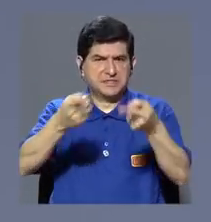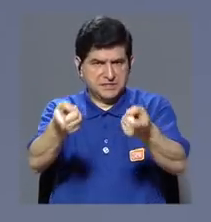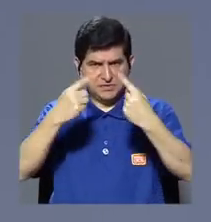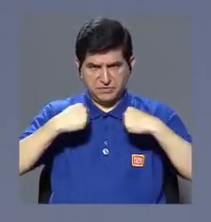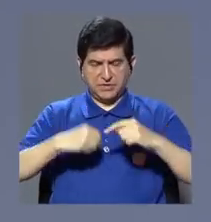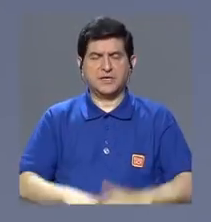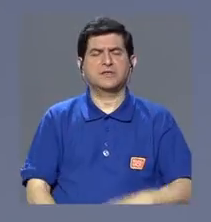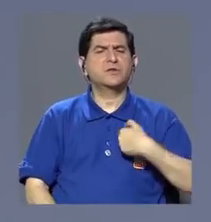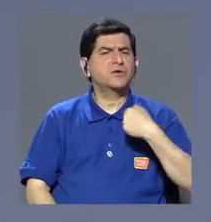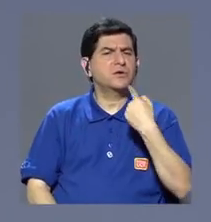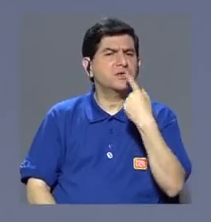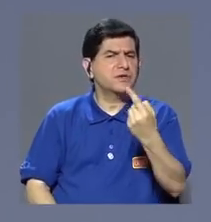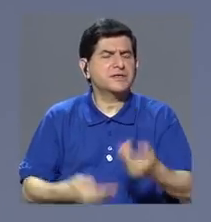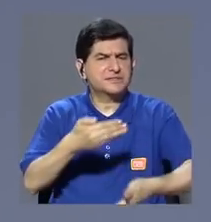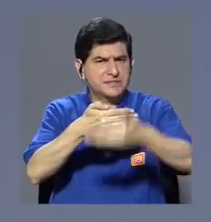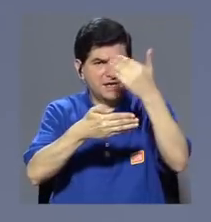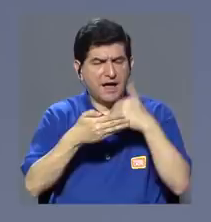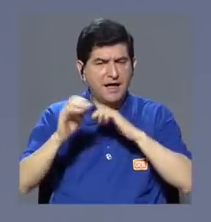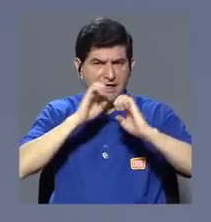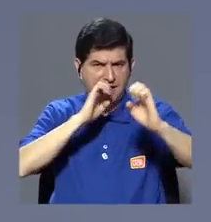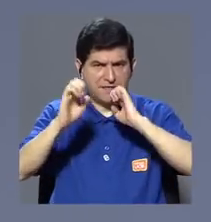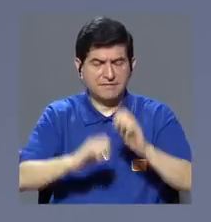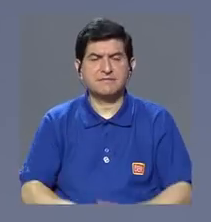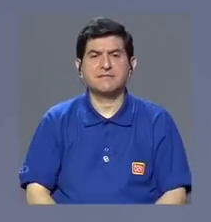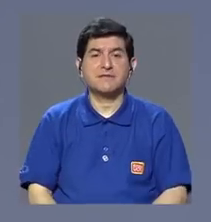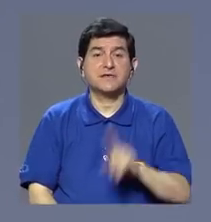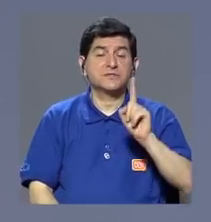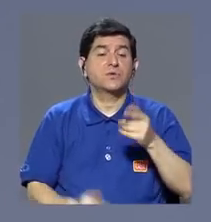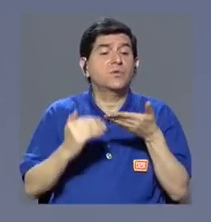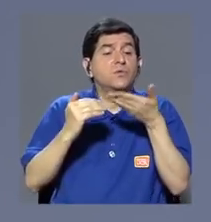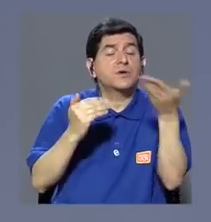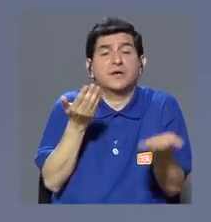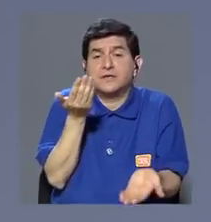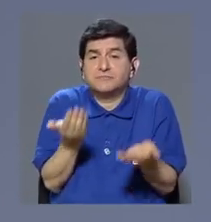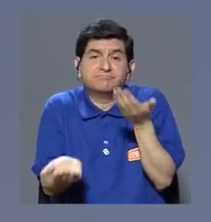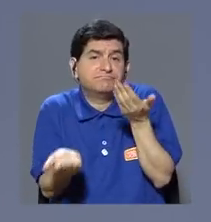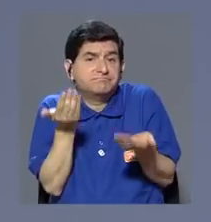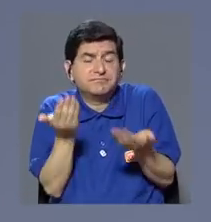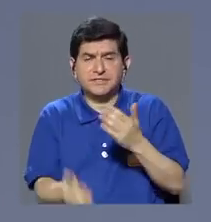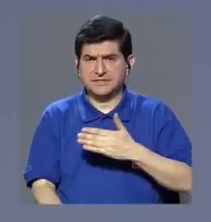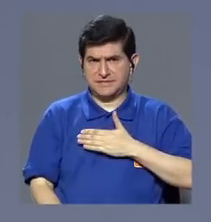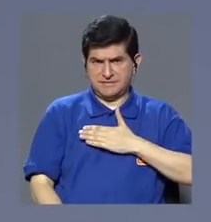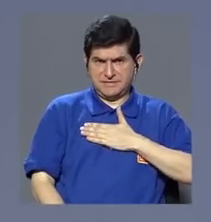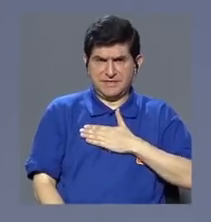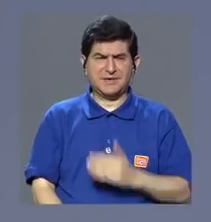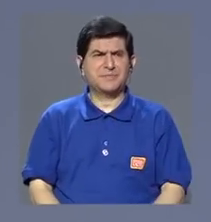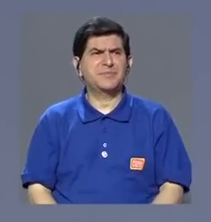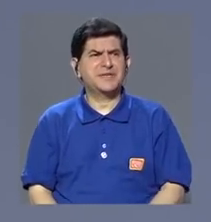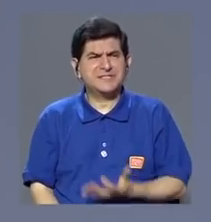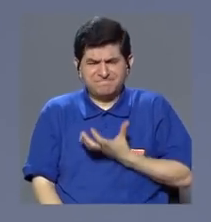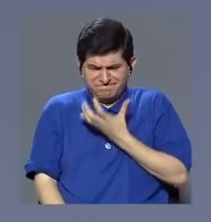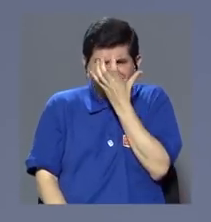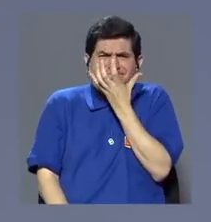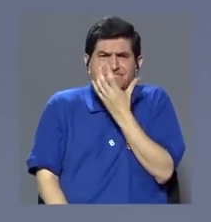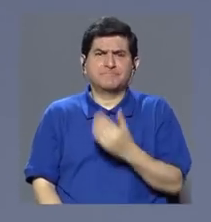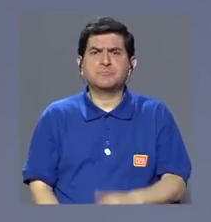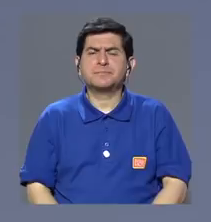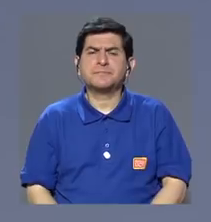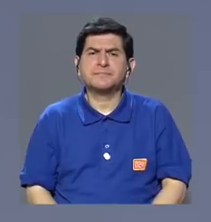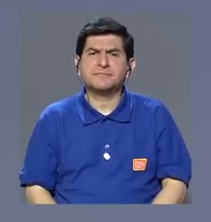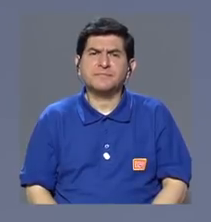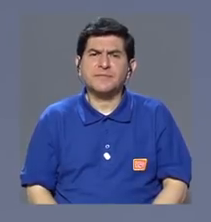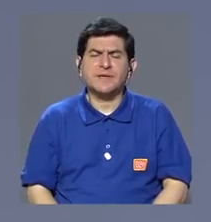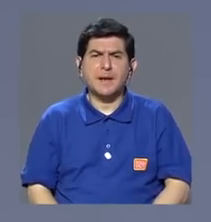y yo he comentado hasta ahora antes de la entrevista que casualmente una de las cosas que más me provocaba indignación era que